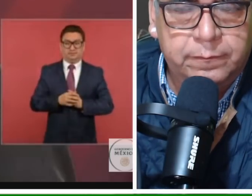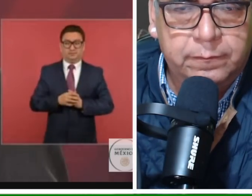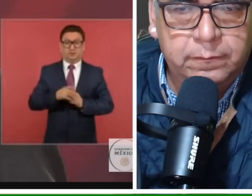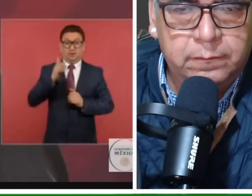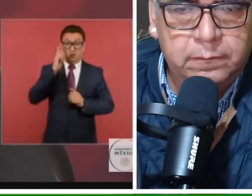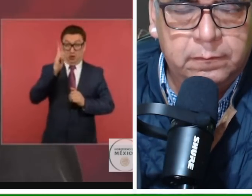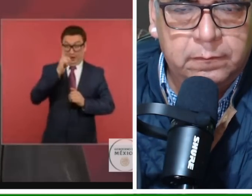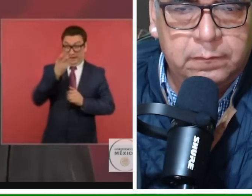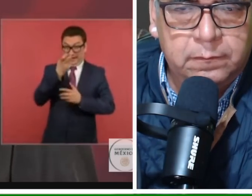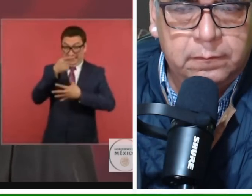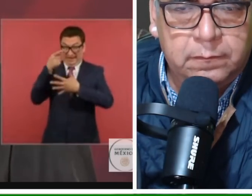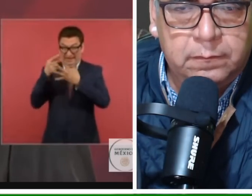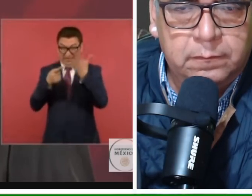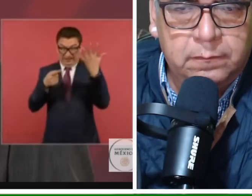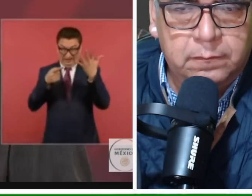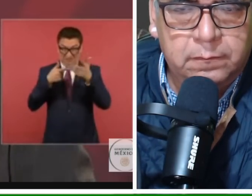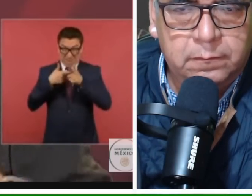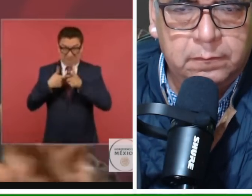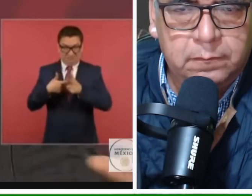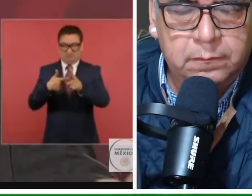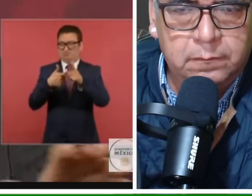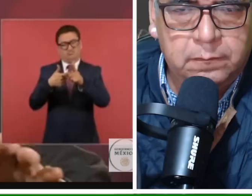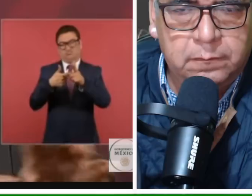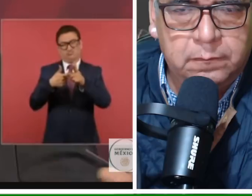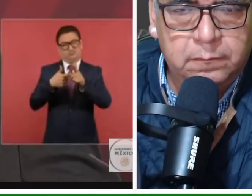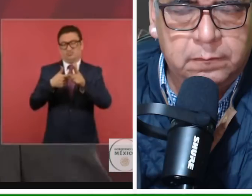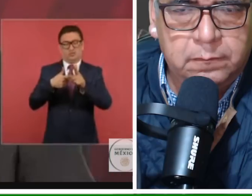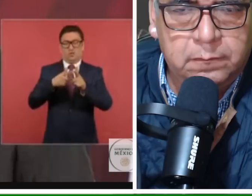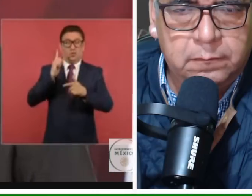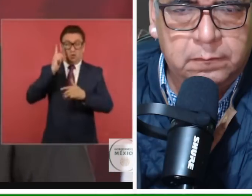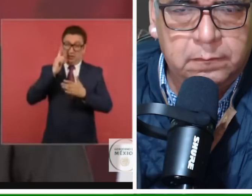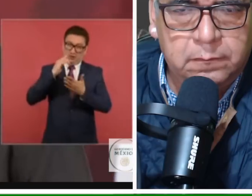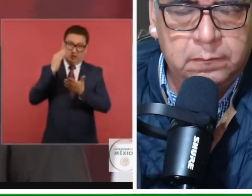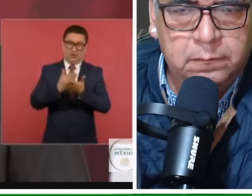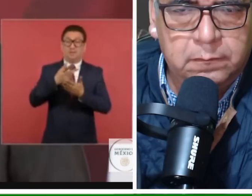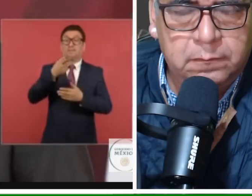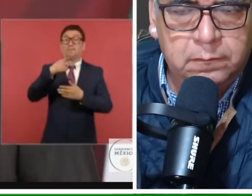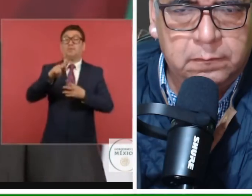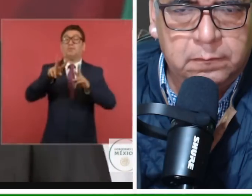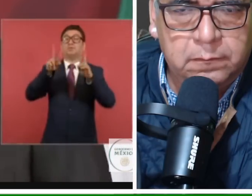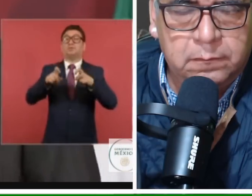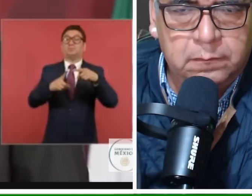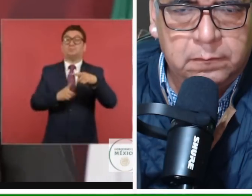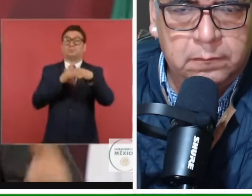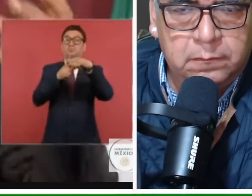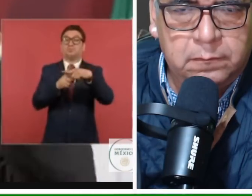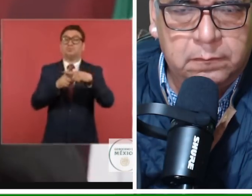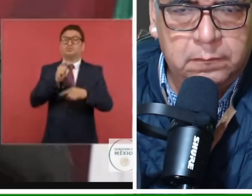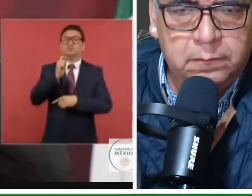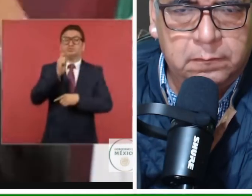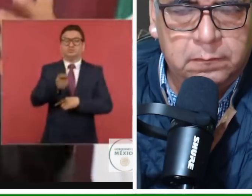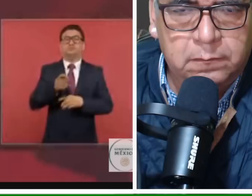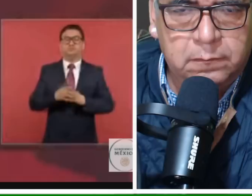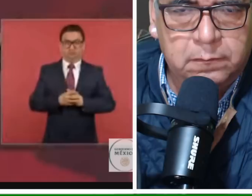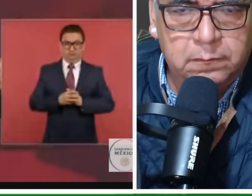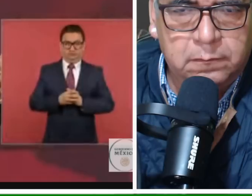no prospere, no siga avanzando. Pero la parte positiva es de que ya existe